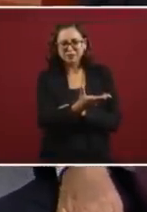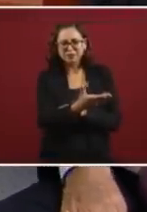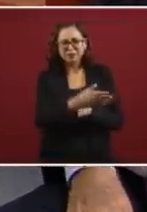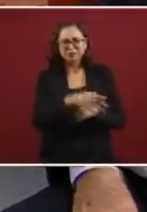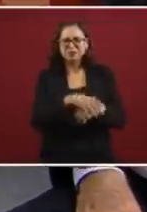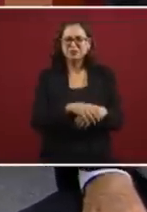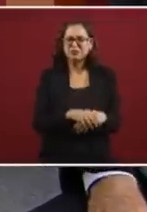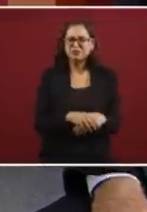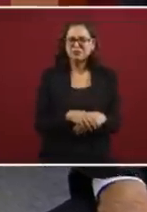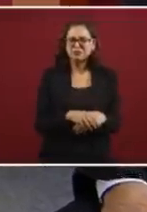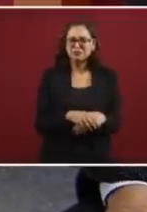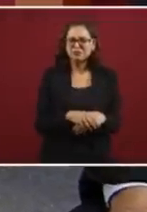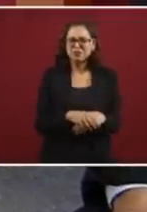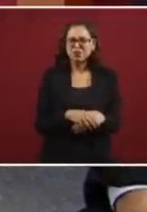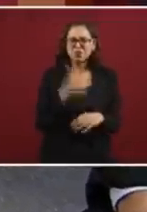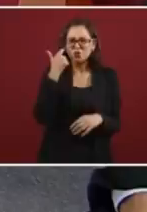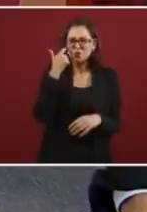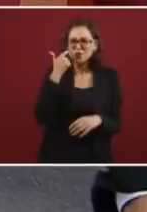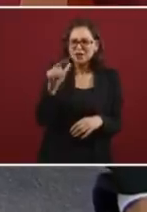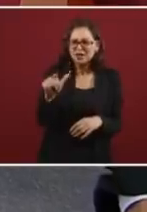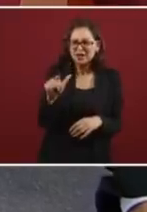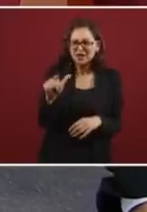va a estar en desacuerdo